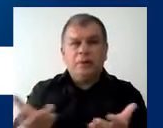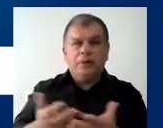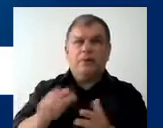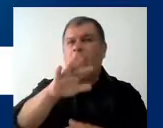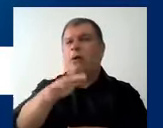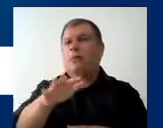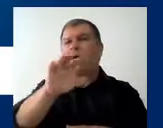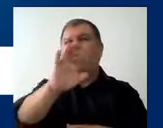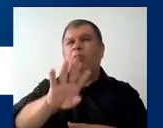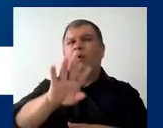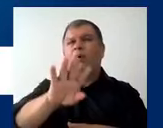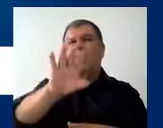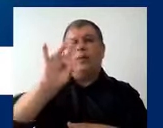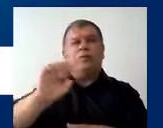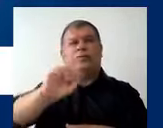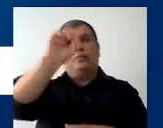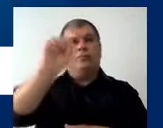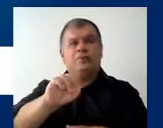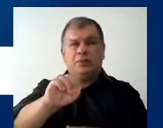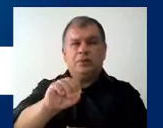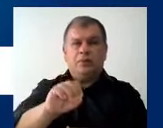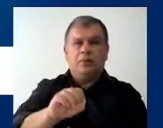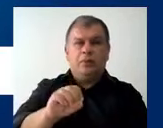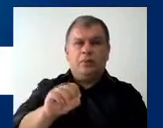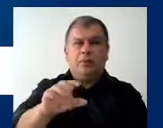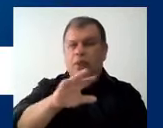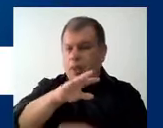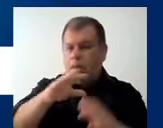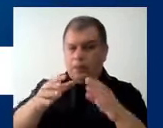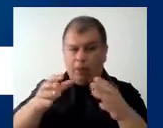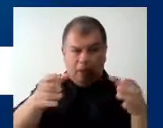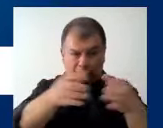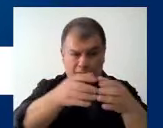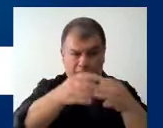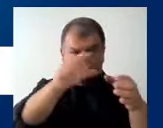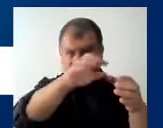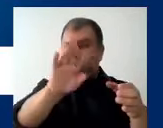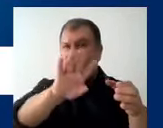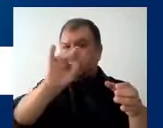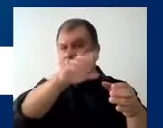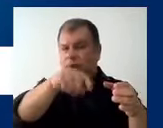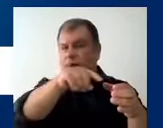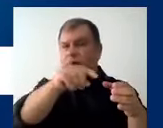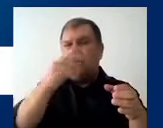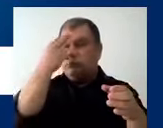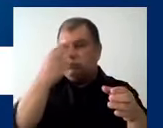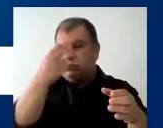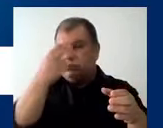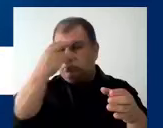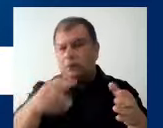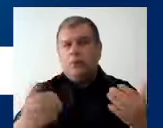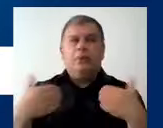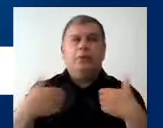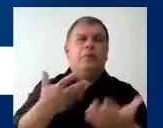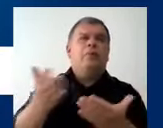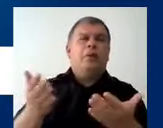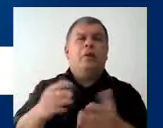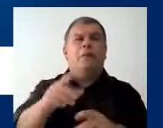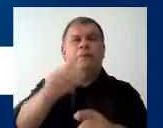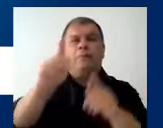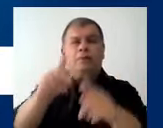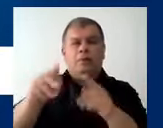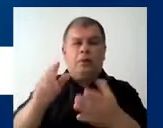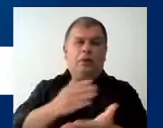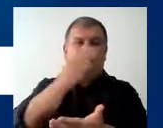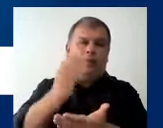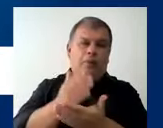del 48% de todo este grupo de la población, ¿no? Después tenemos a las personas que tienen dificultad